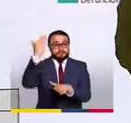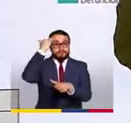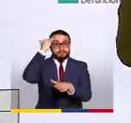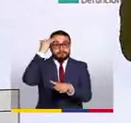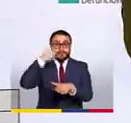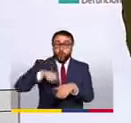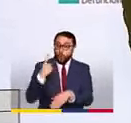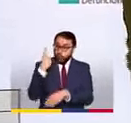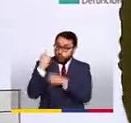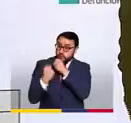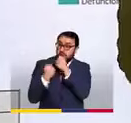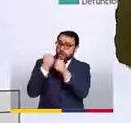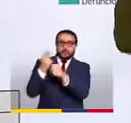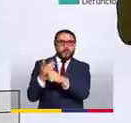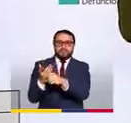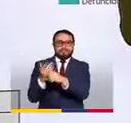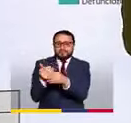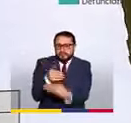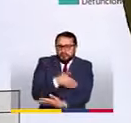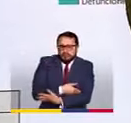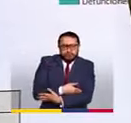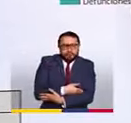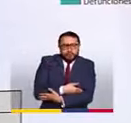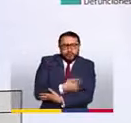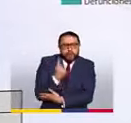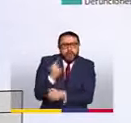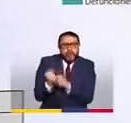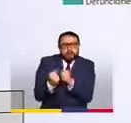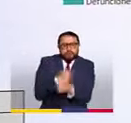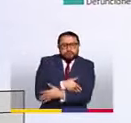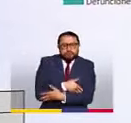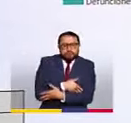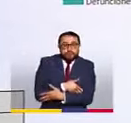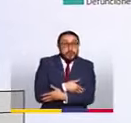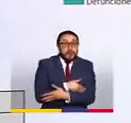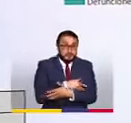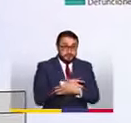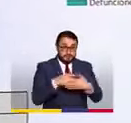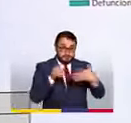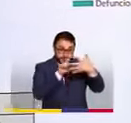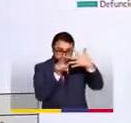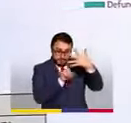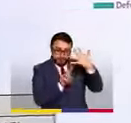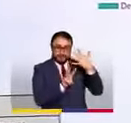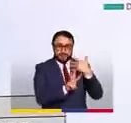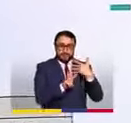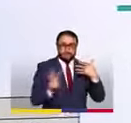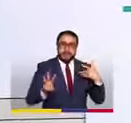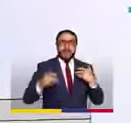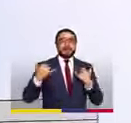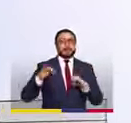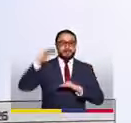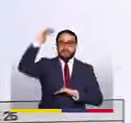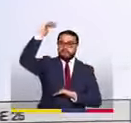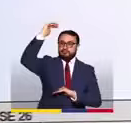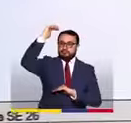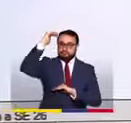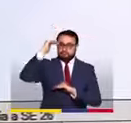en Colombia, medido en la semana 23, ya llevamos una reducción del